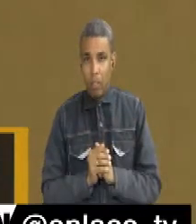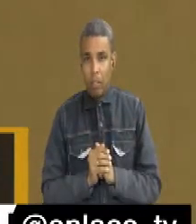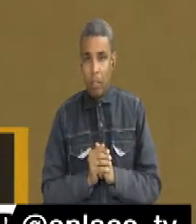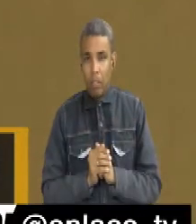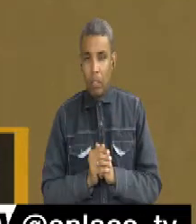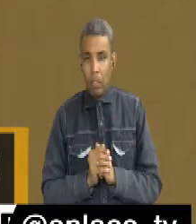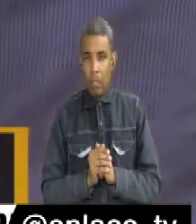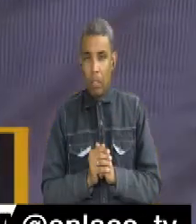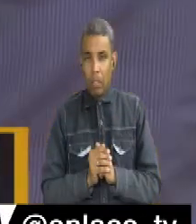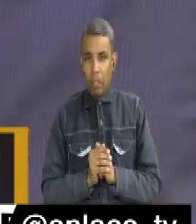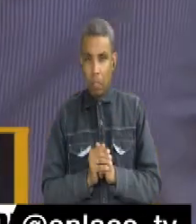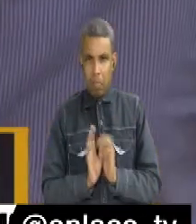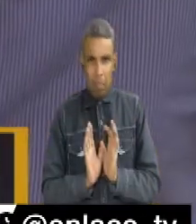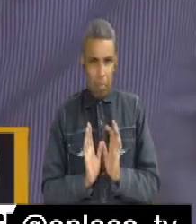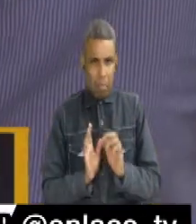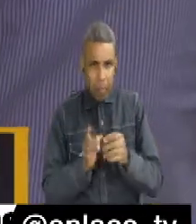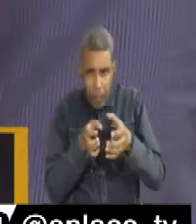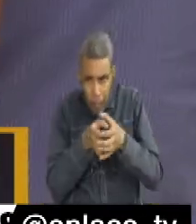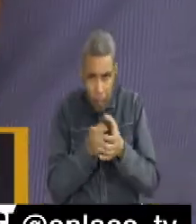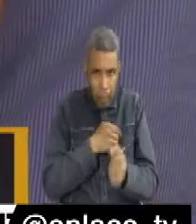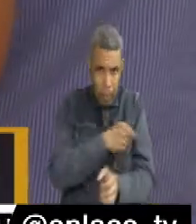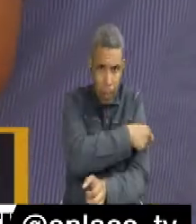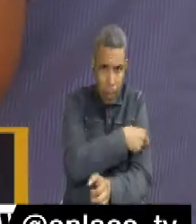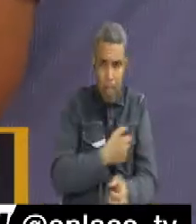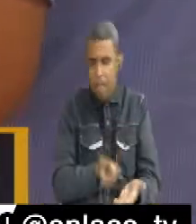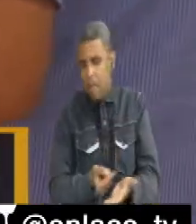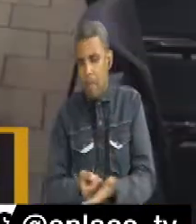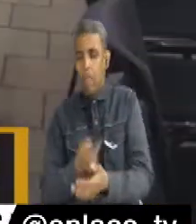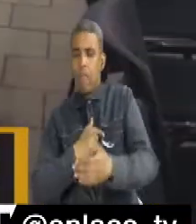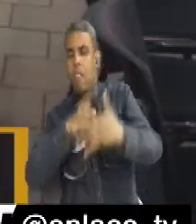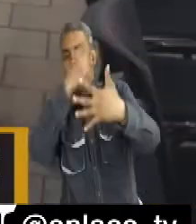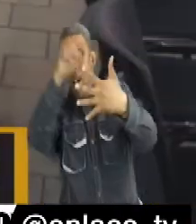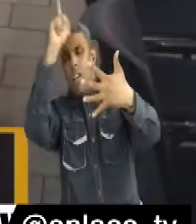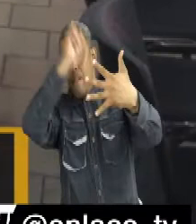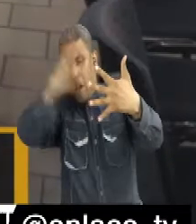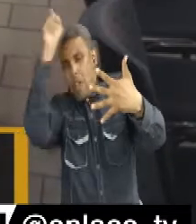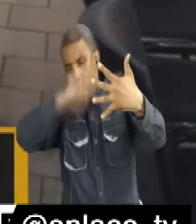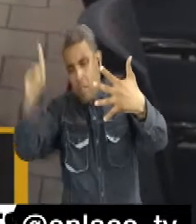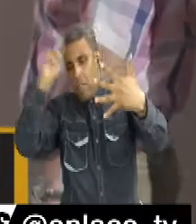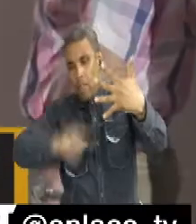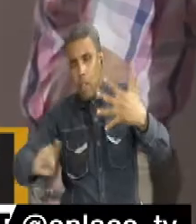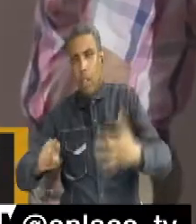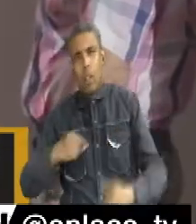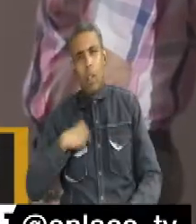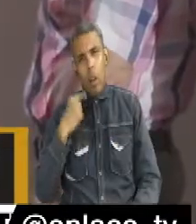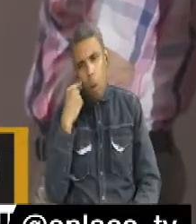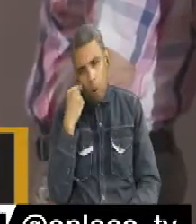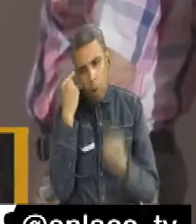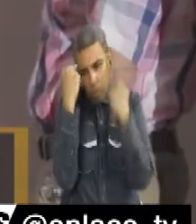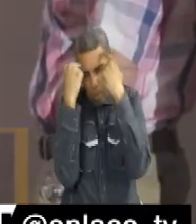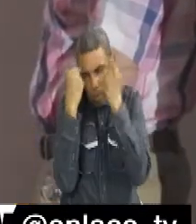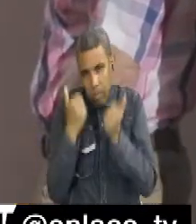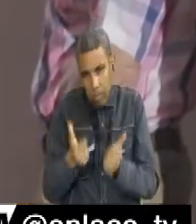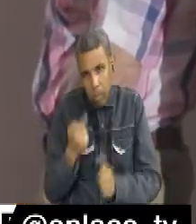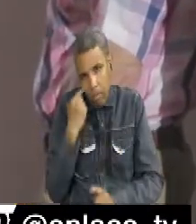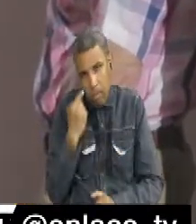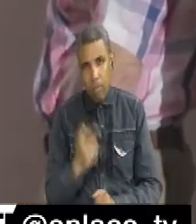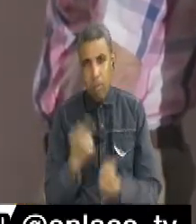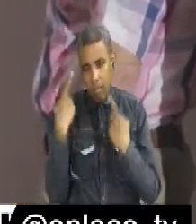este proceso deben mantener la cordura para que la jornada del próximo 2 de julio transcurra en total